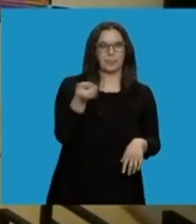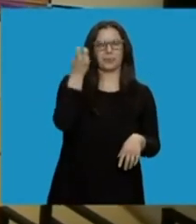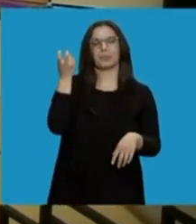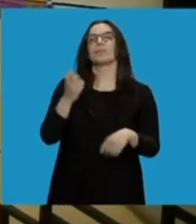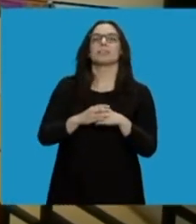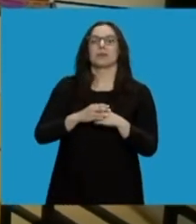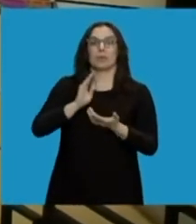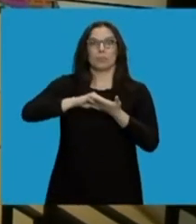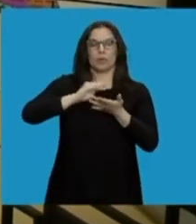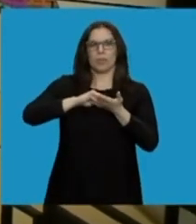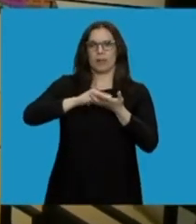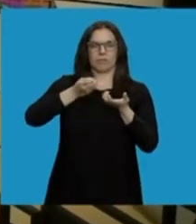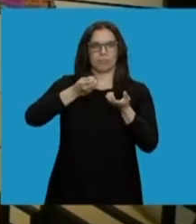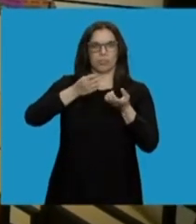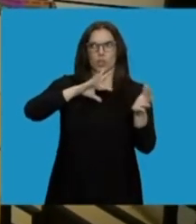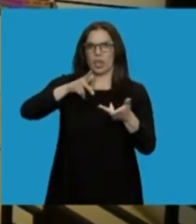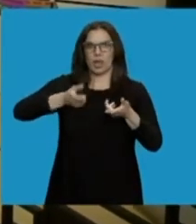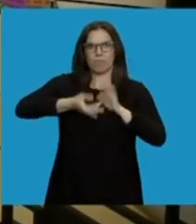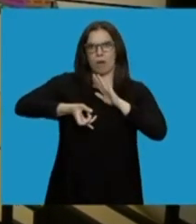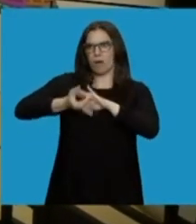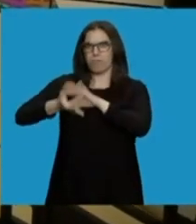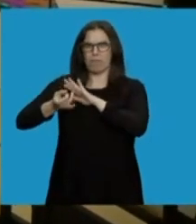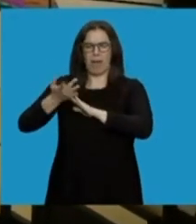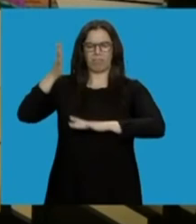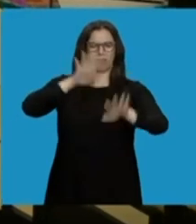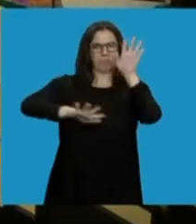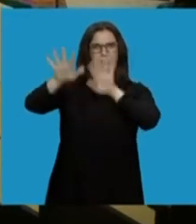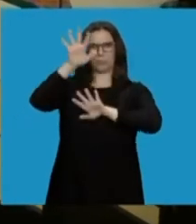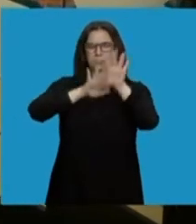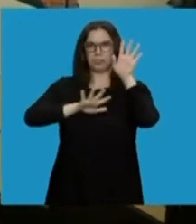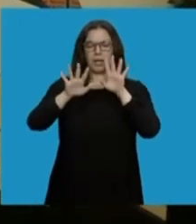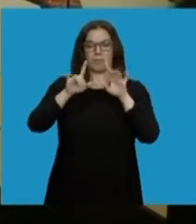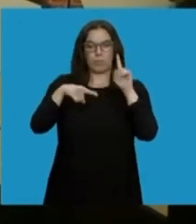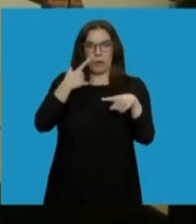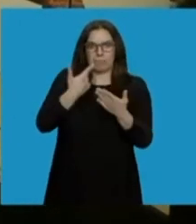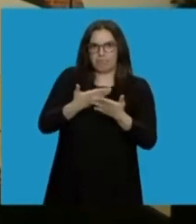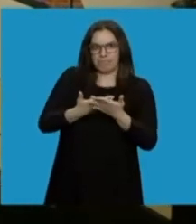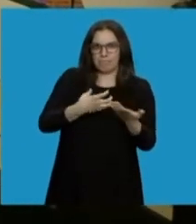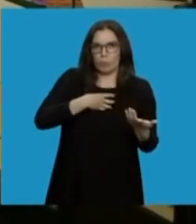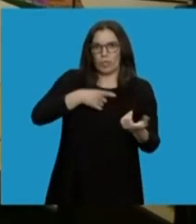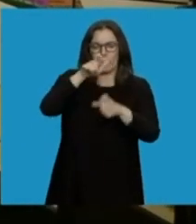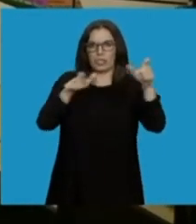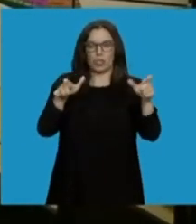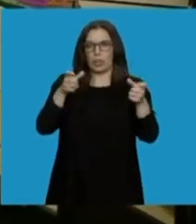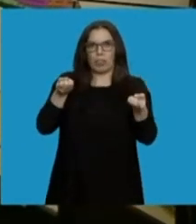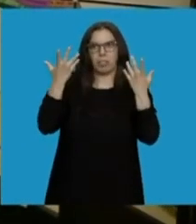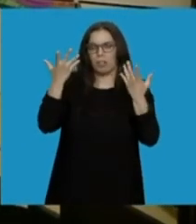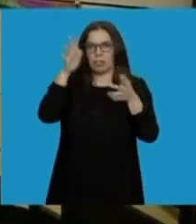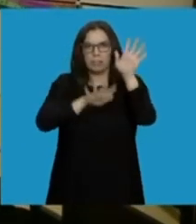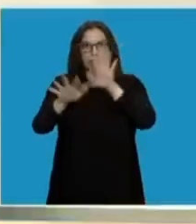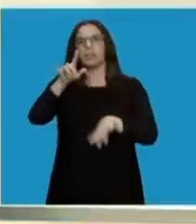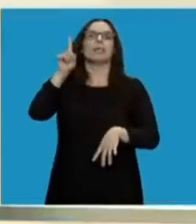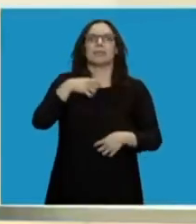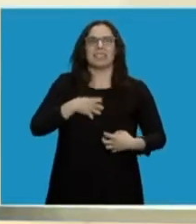poco verificables fuentes provocaban un exceso de información, abrumando a las personas, también